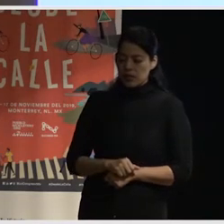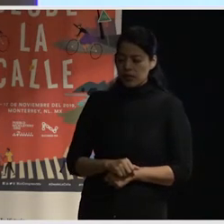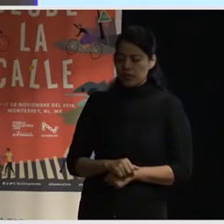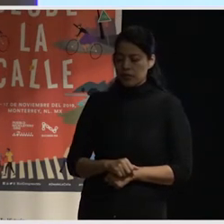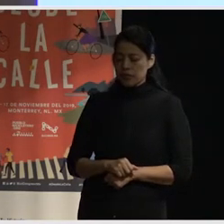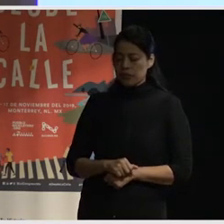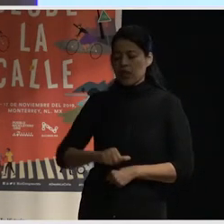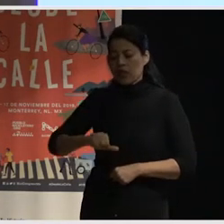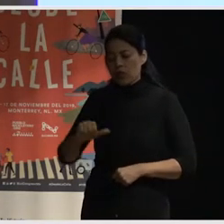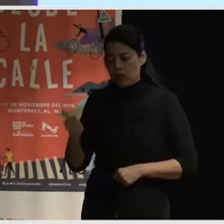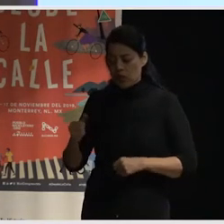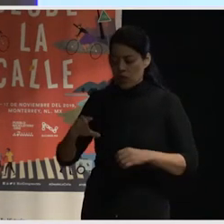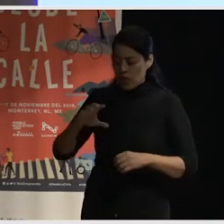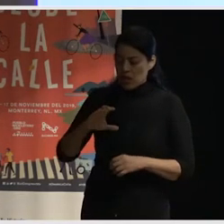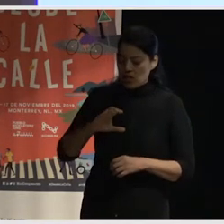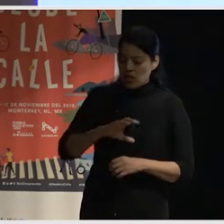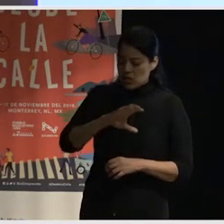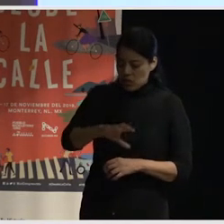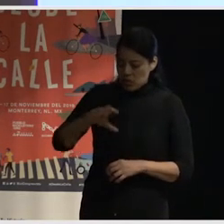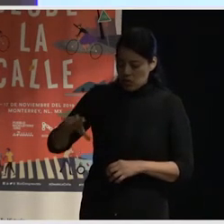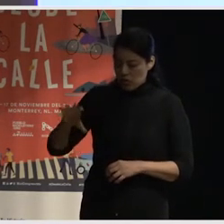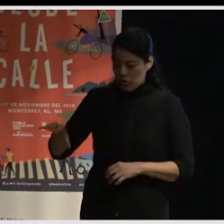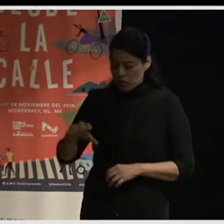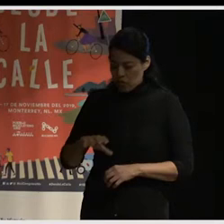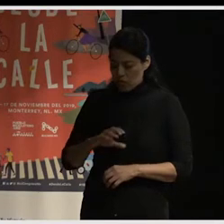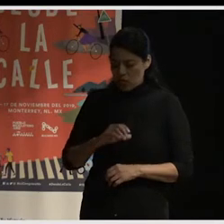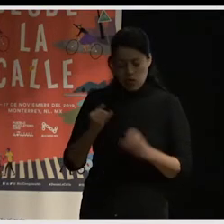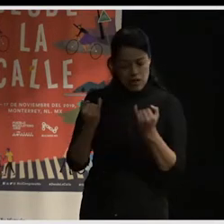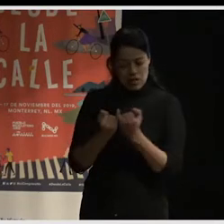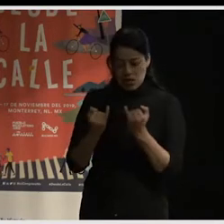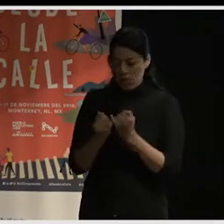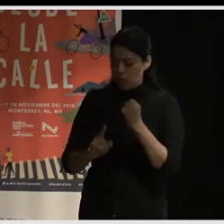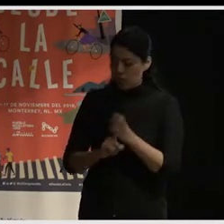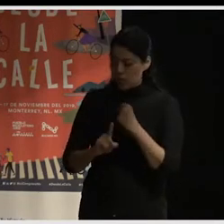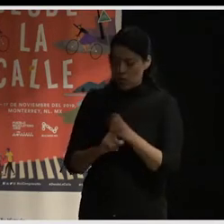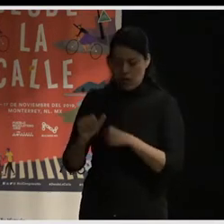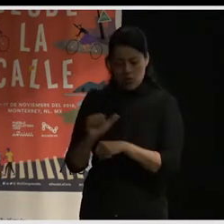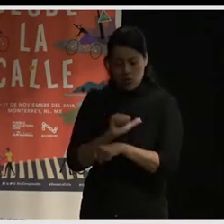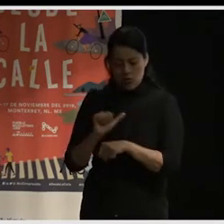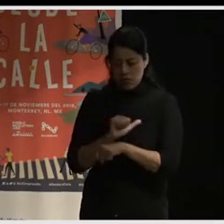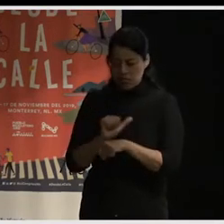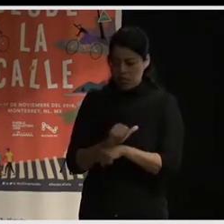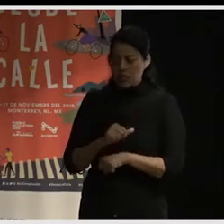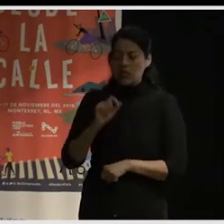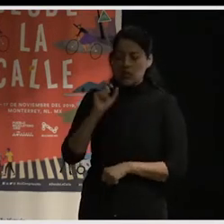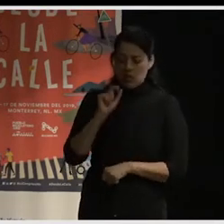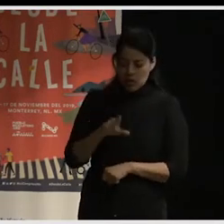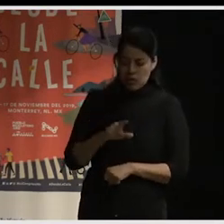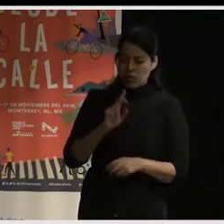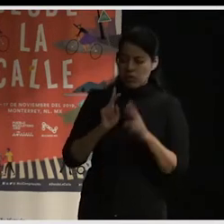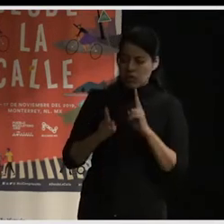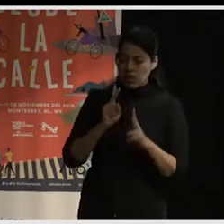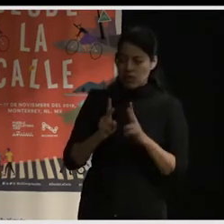de las otras metrópolis que enfrentan este mismo problema hablamos de también una situación bastante